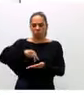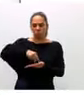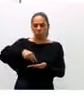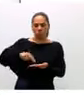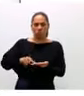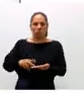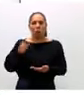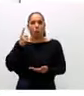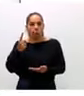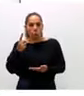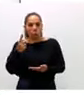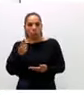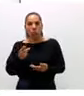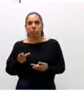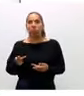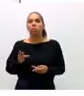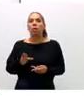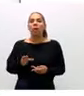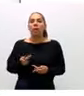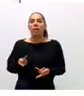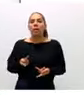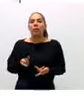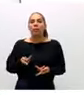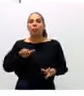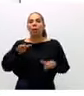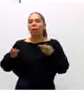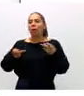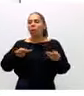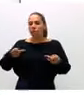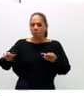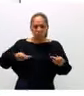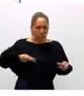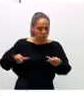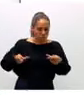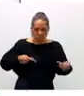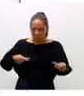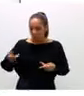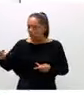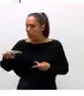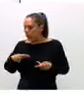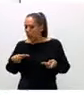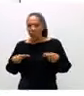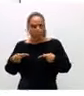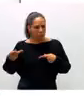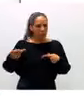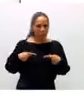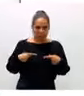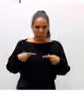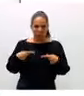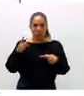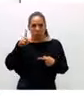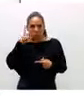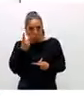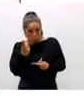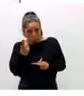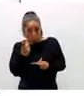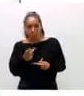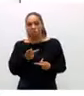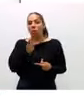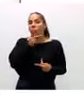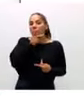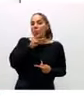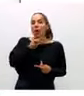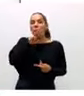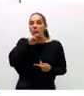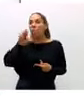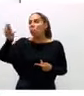de mediadores pares les propuso intervenir y ambas partes aceptaron. Hablaron por separado con Rosa y